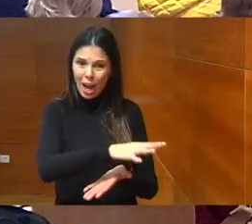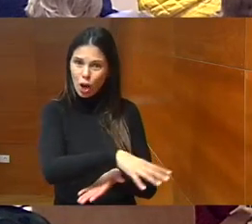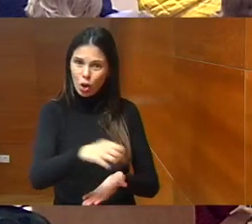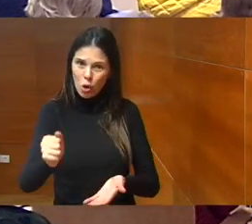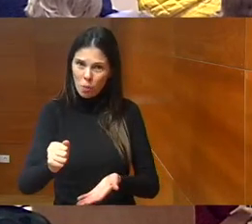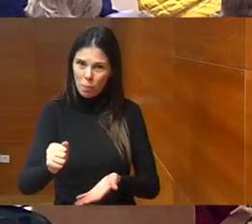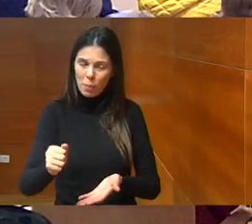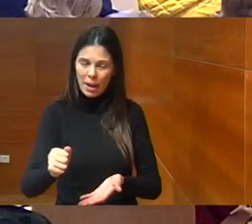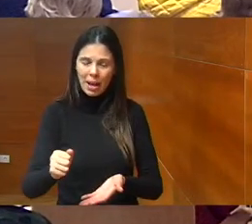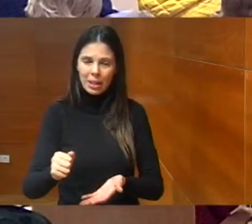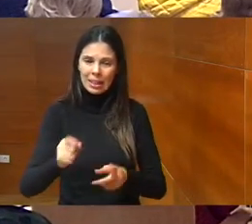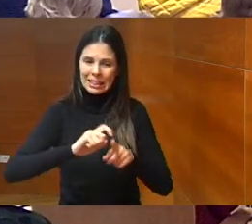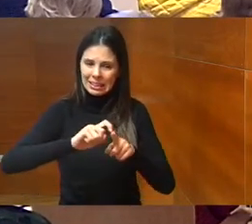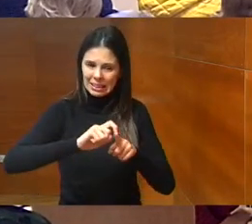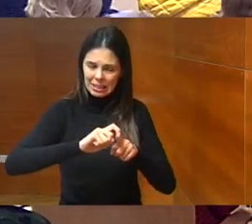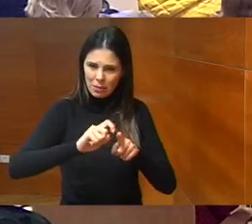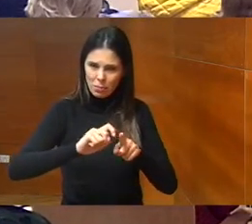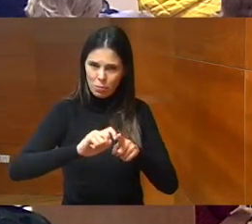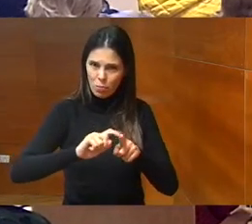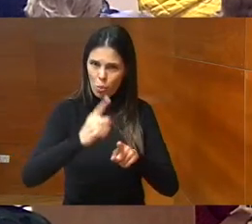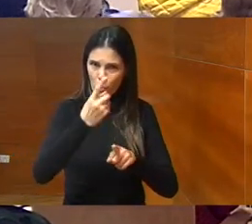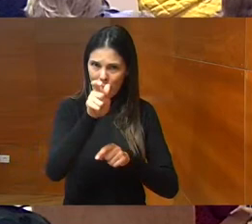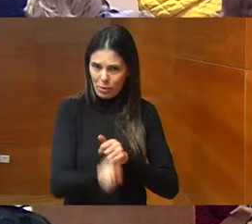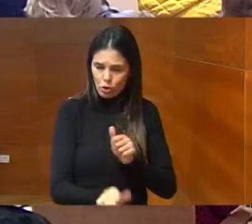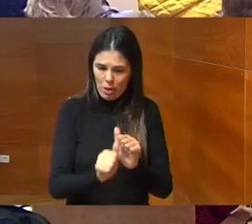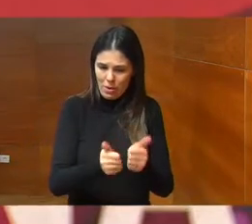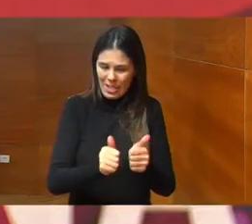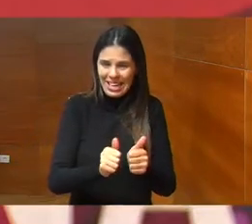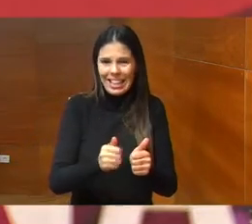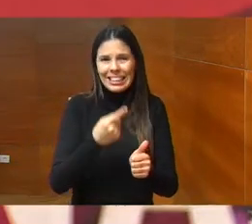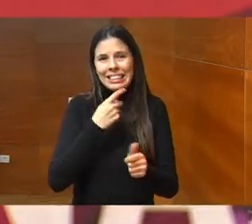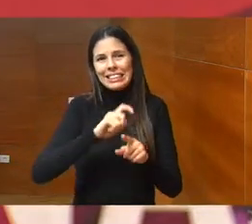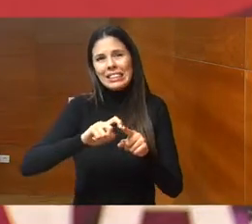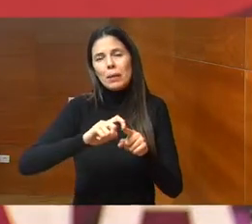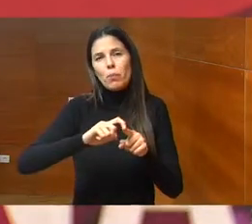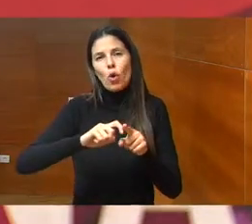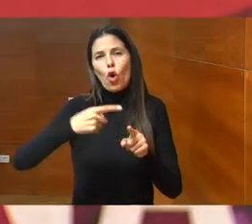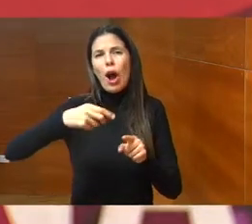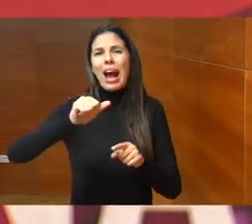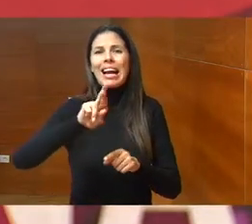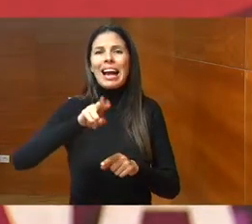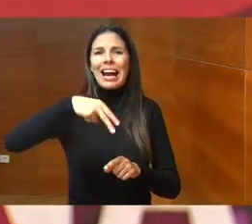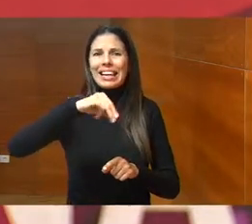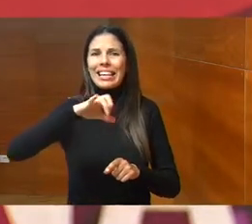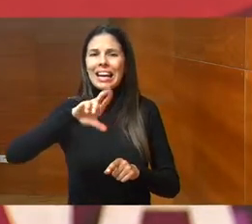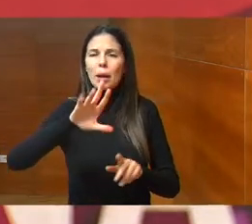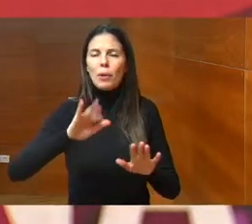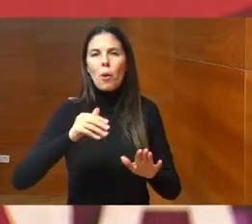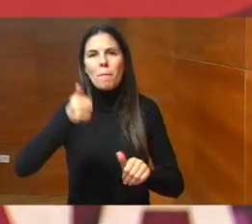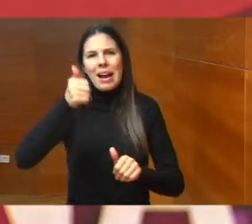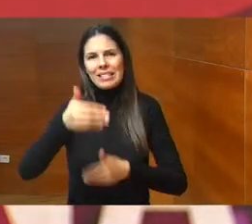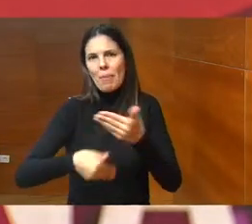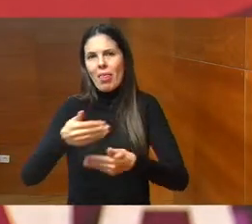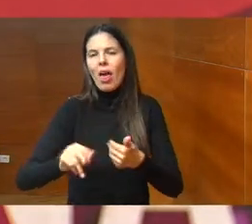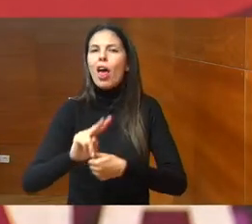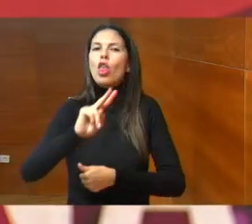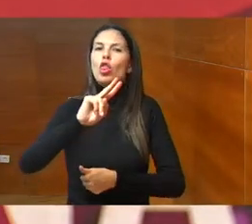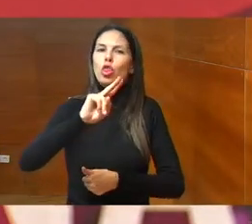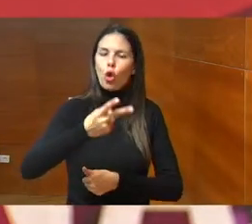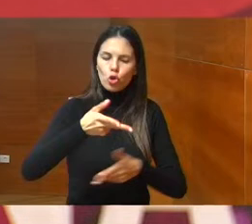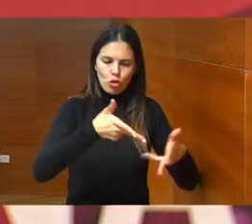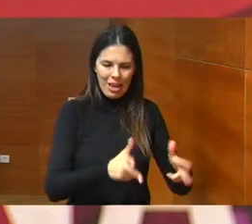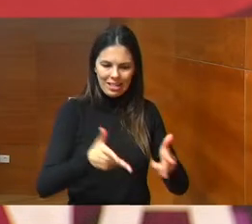11 monoplano era como de Garnier pero una versión más avanzada de dos acentos un modelo como motor